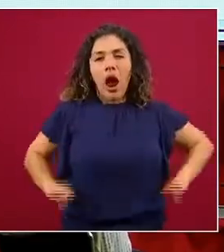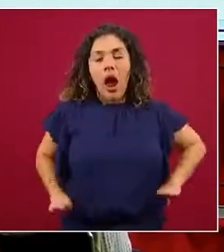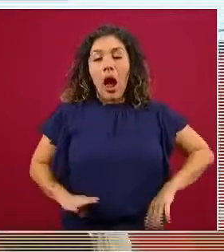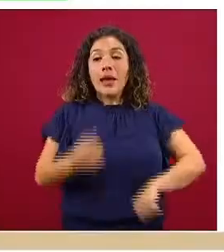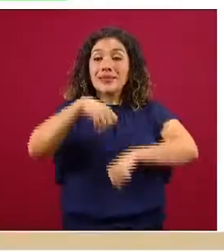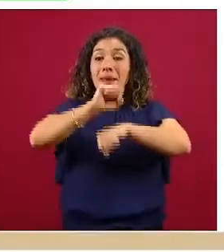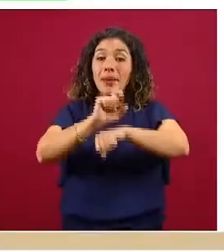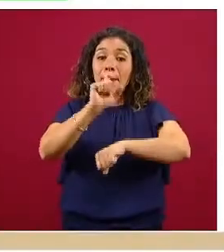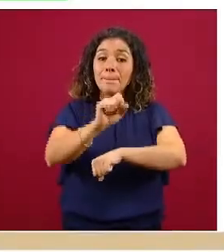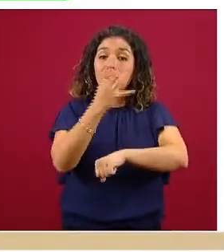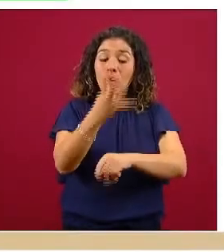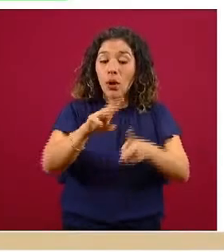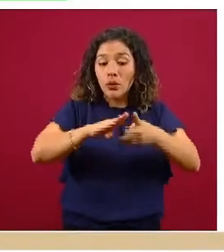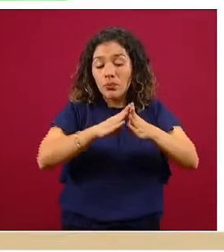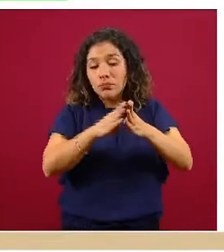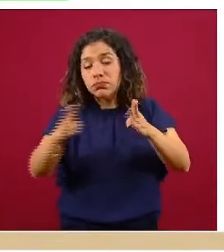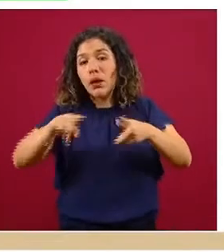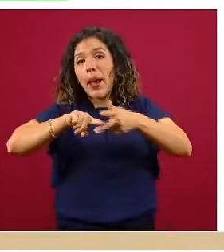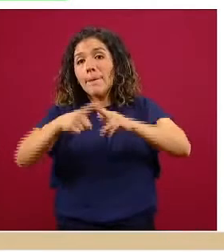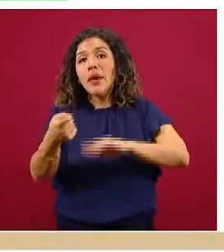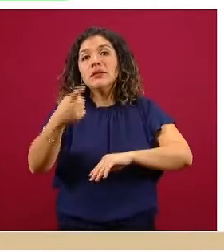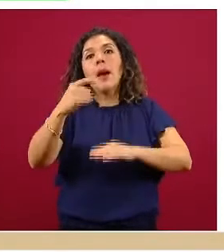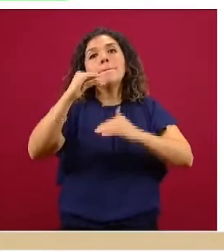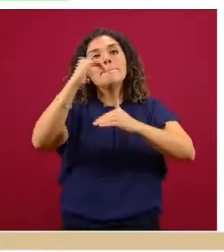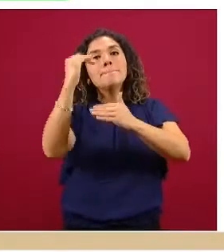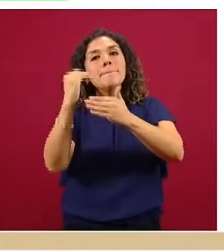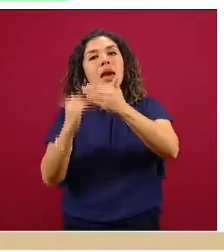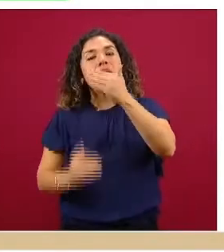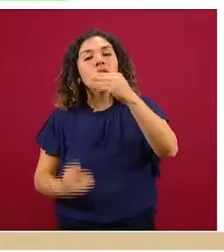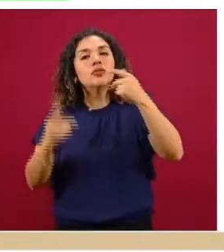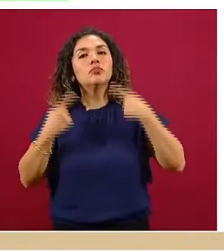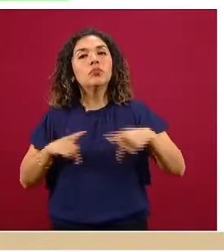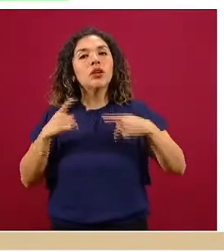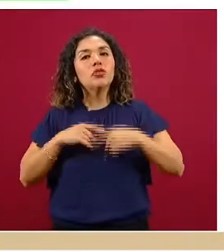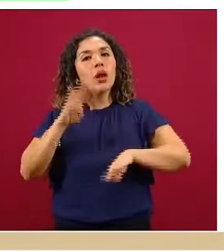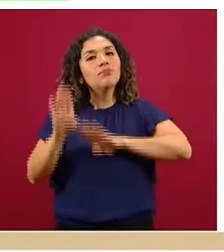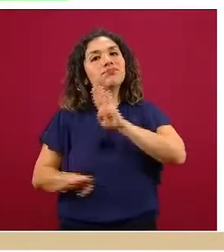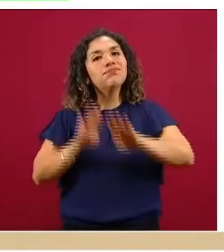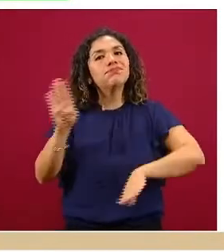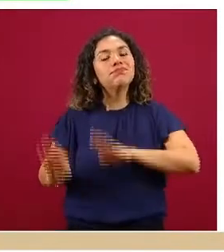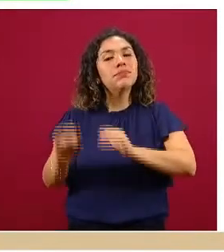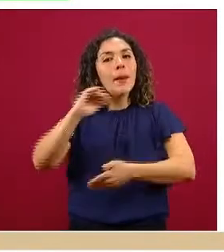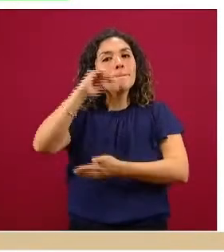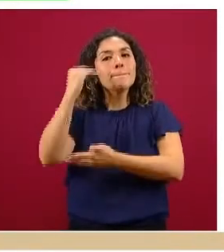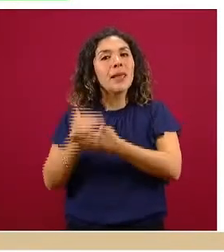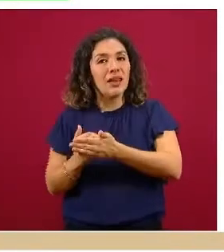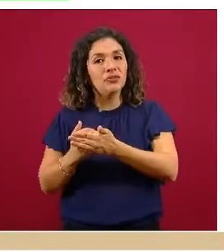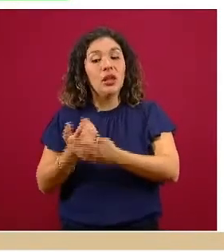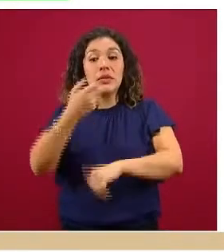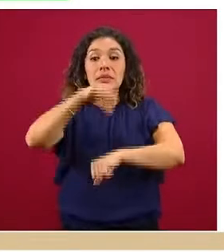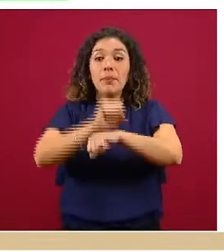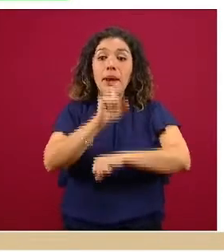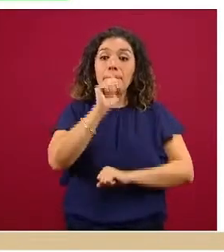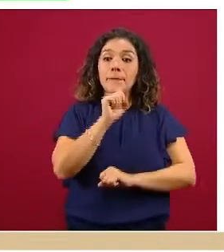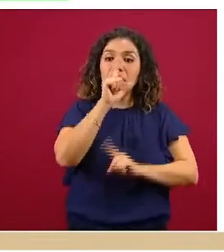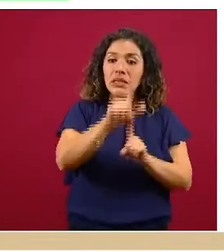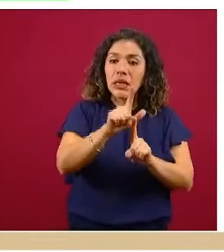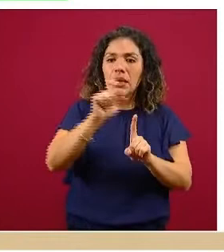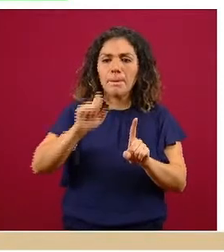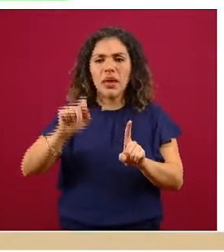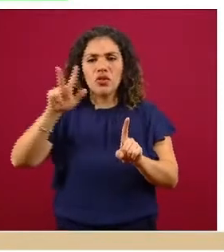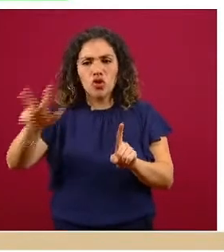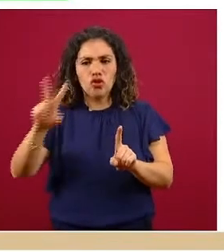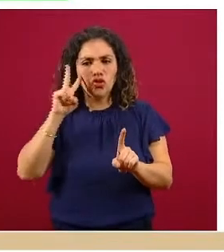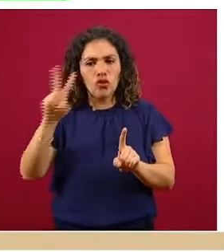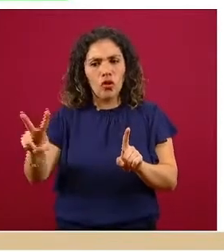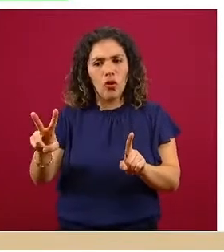semana 24 inició un descenso en la presentación de las defunciones, y entre la semana 27 y